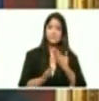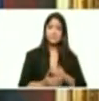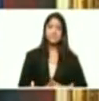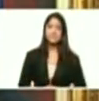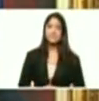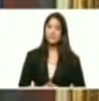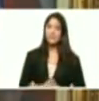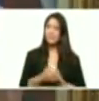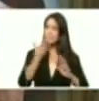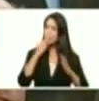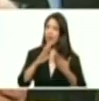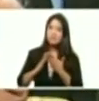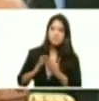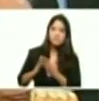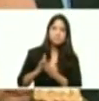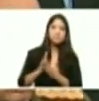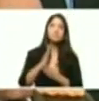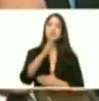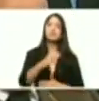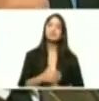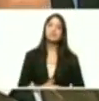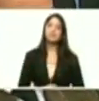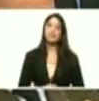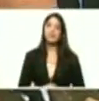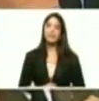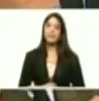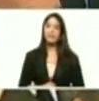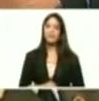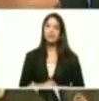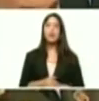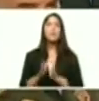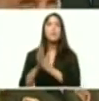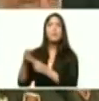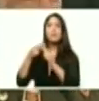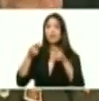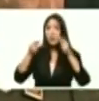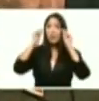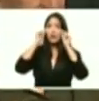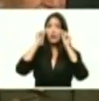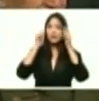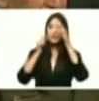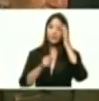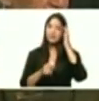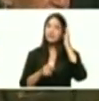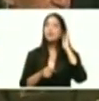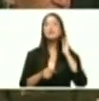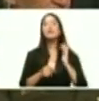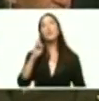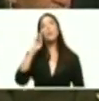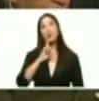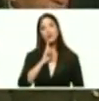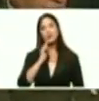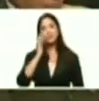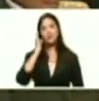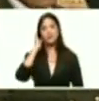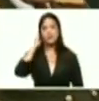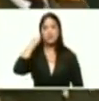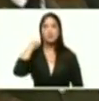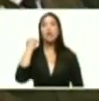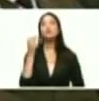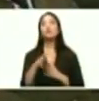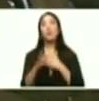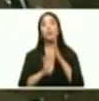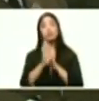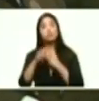y se ha eternizado, si me prestan los lentes, por favor, Bolívar, hablando de la